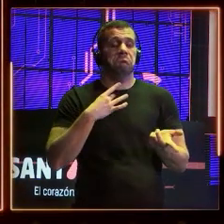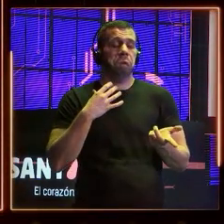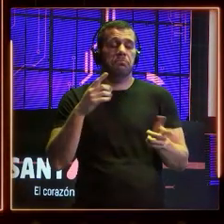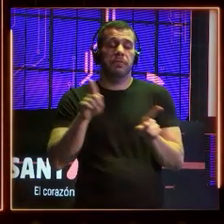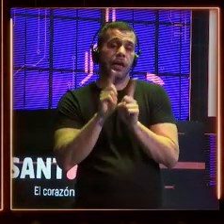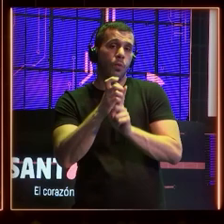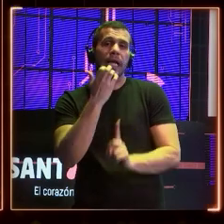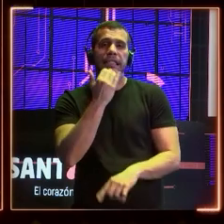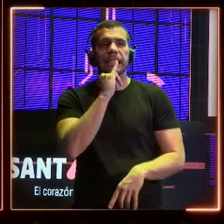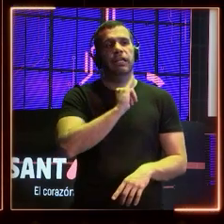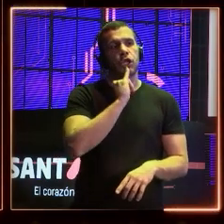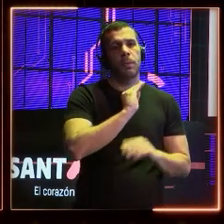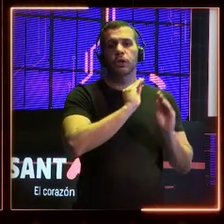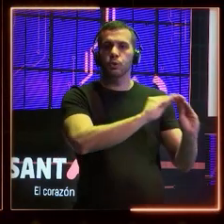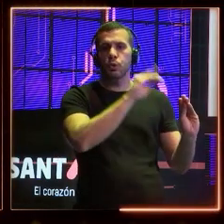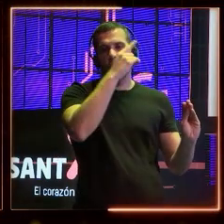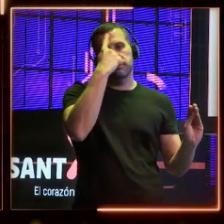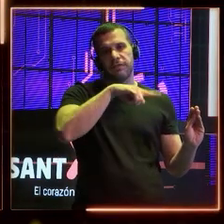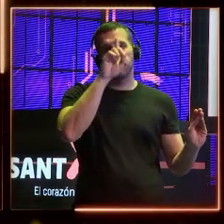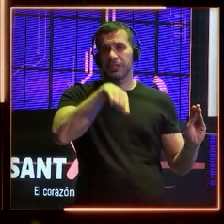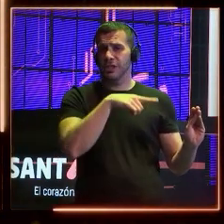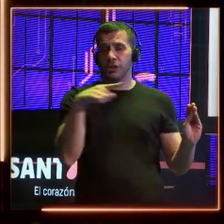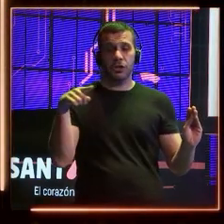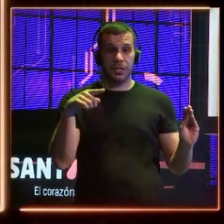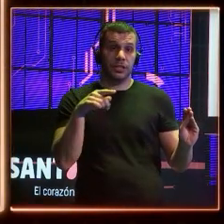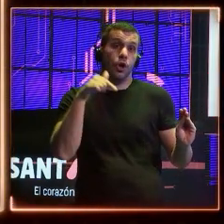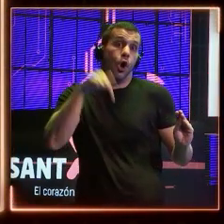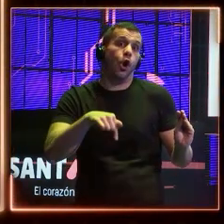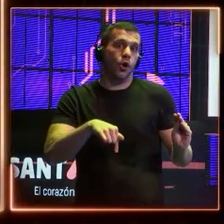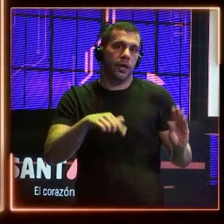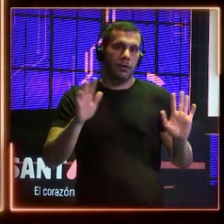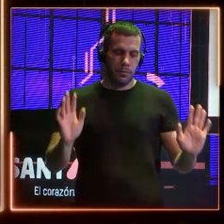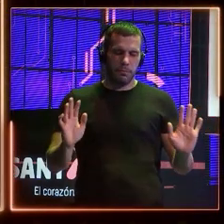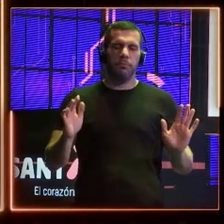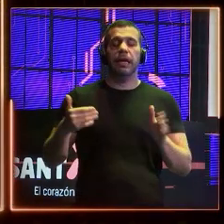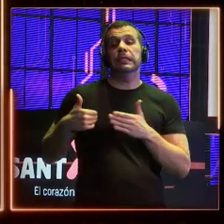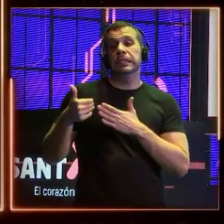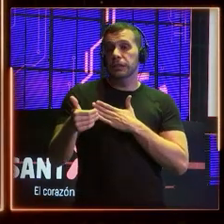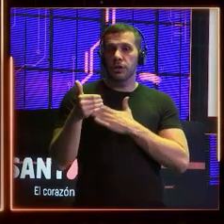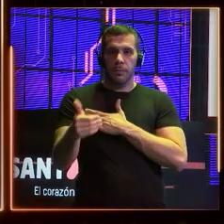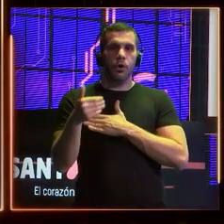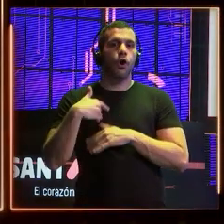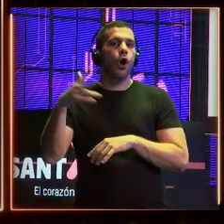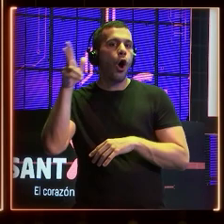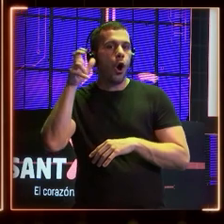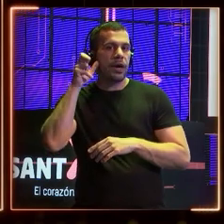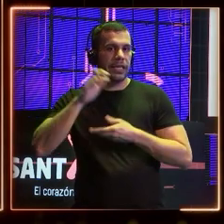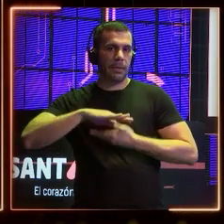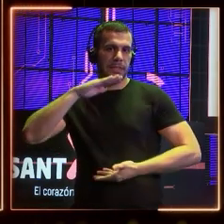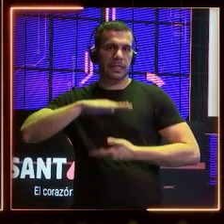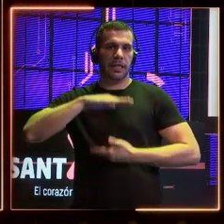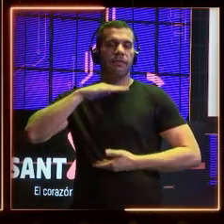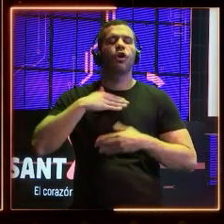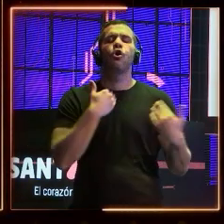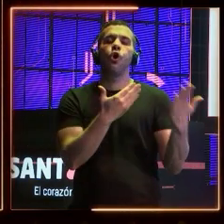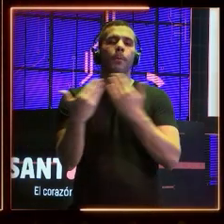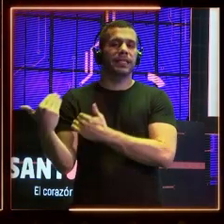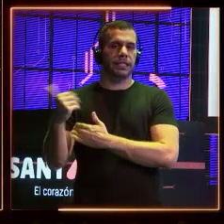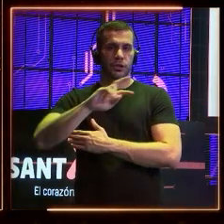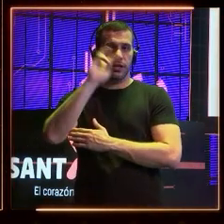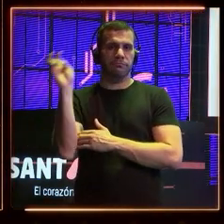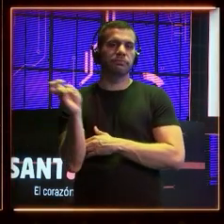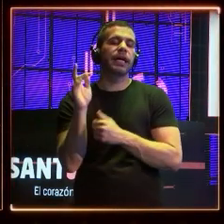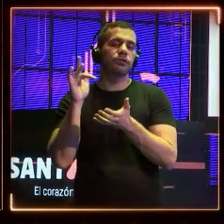hoy en muy poco tiempo lo que tendremos es una capacidad de oír en nuestro idioma cualquiera de las conversaciones que estén sucediendo en ese momento